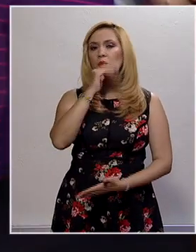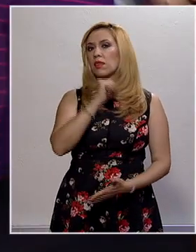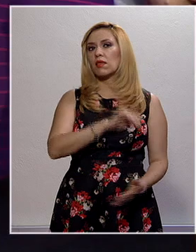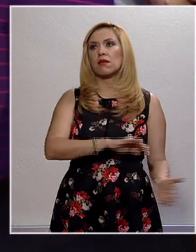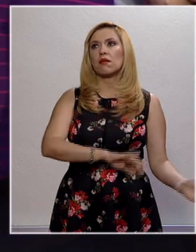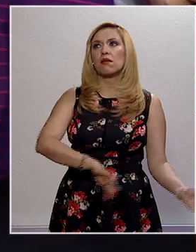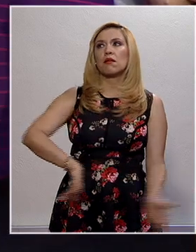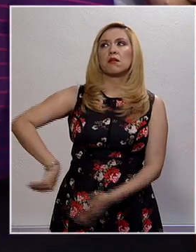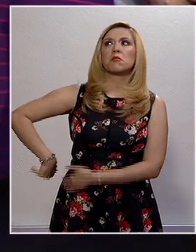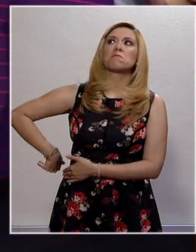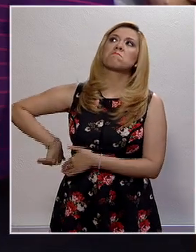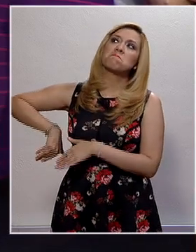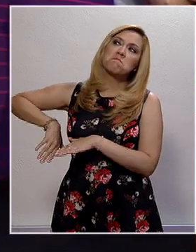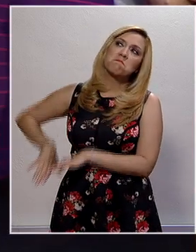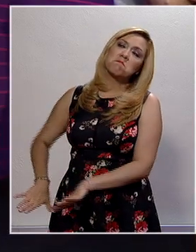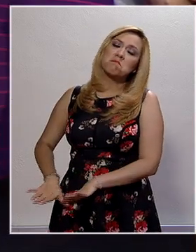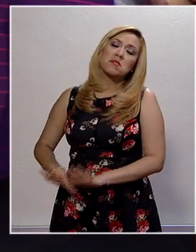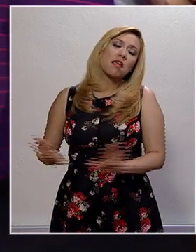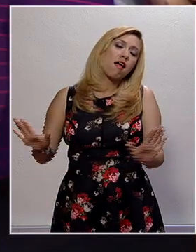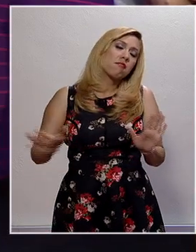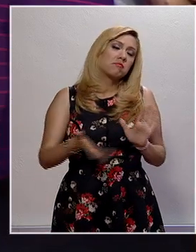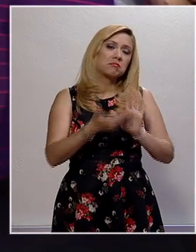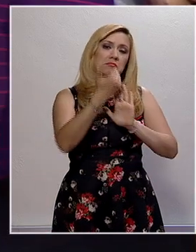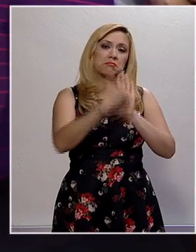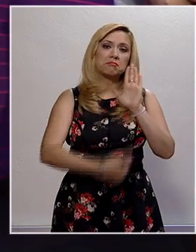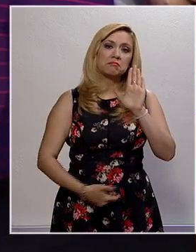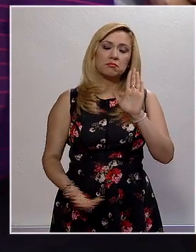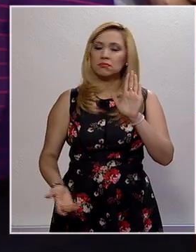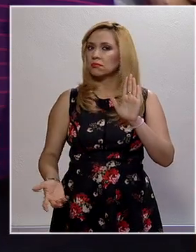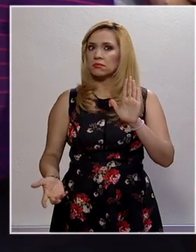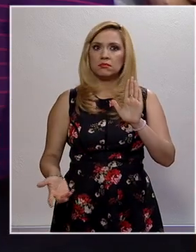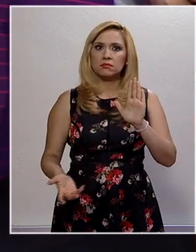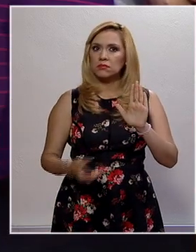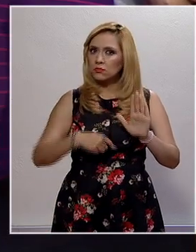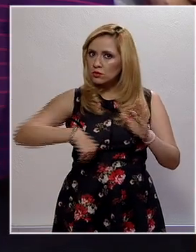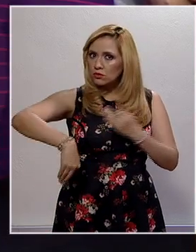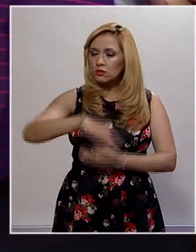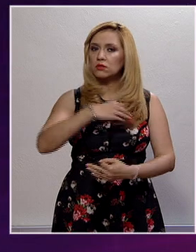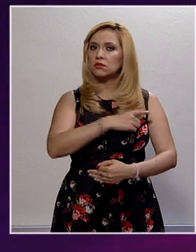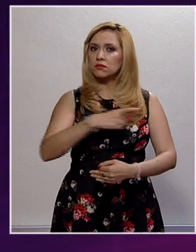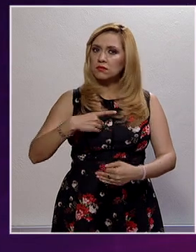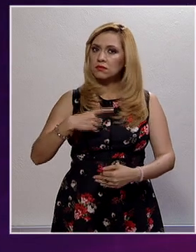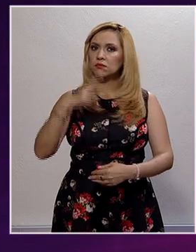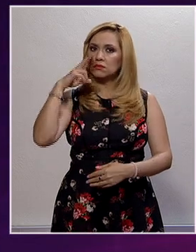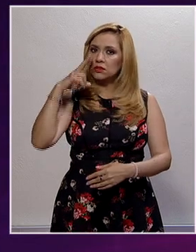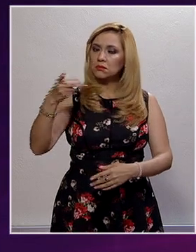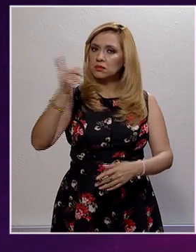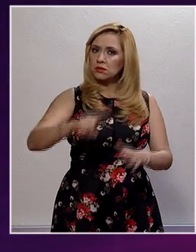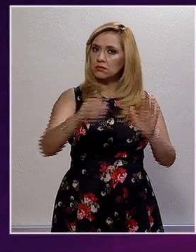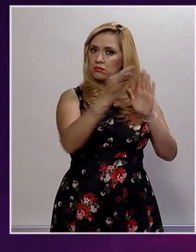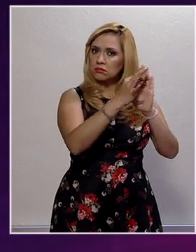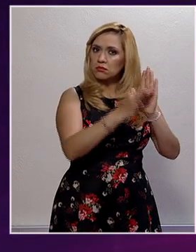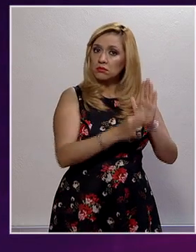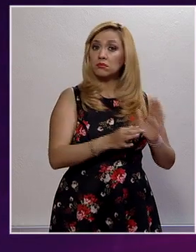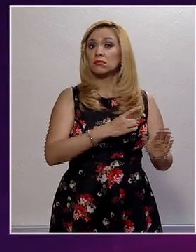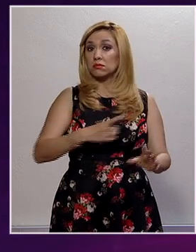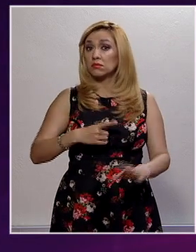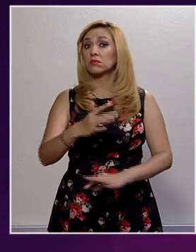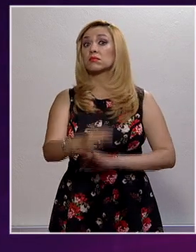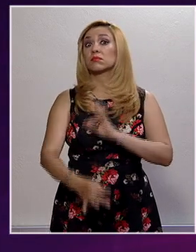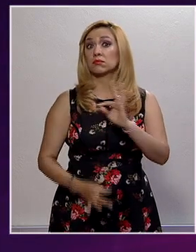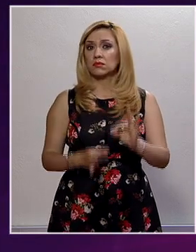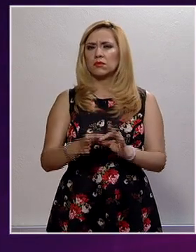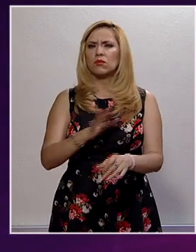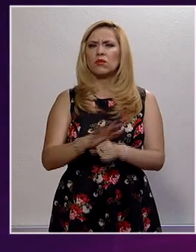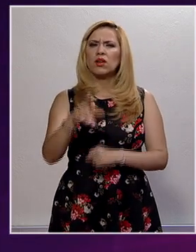como solamente una llamada simbólica de atención, sino que todas las medidas que ahí se ordenan tienen que cumplirse. ¿Y